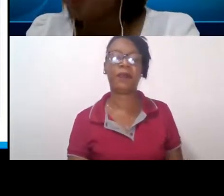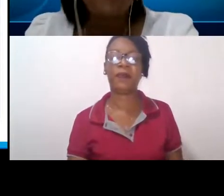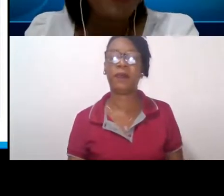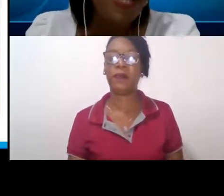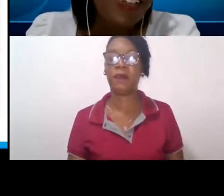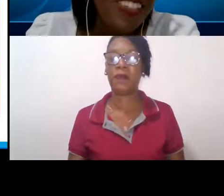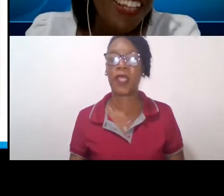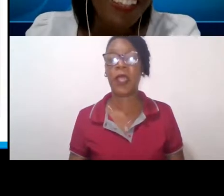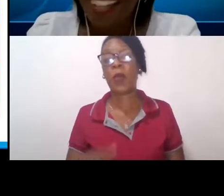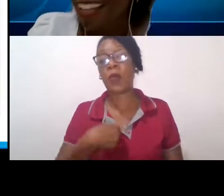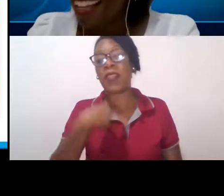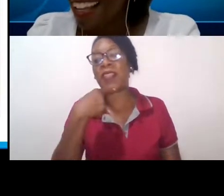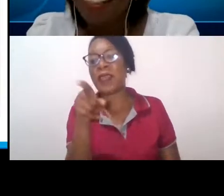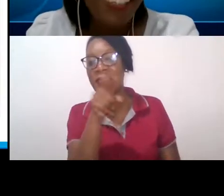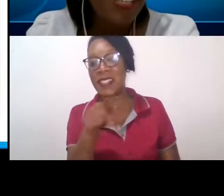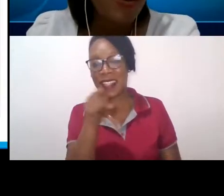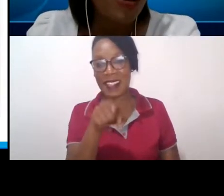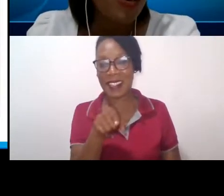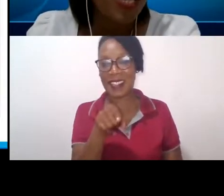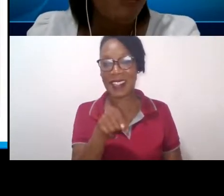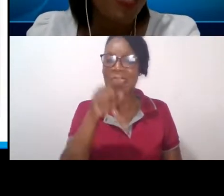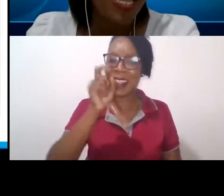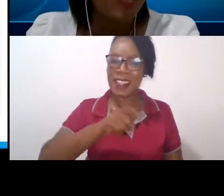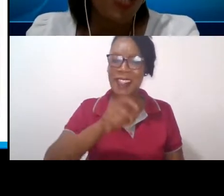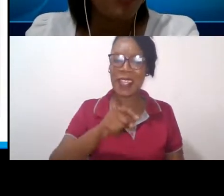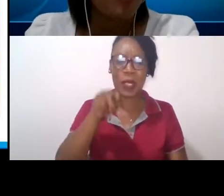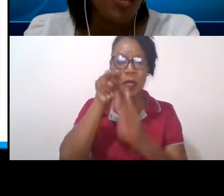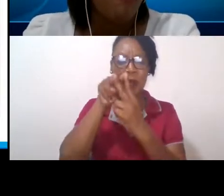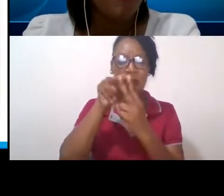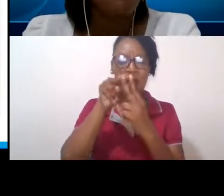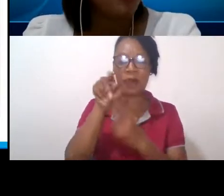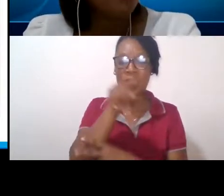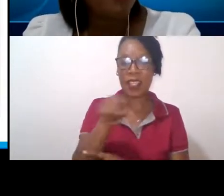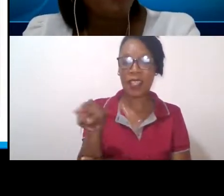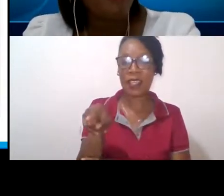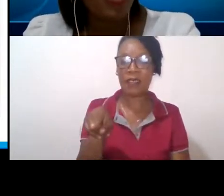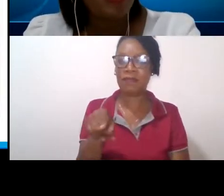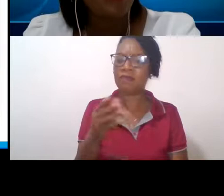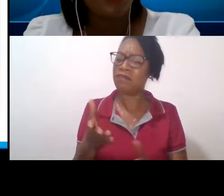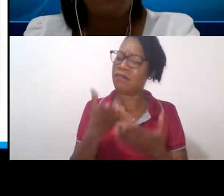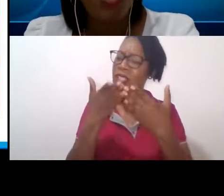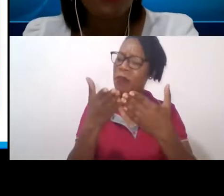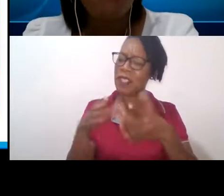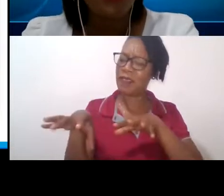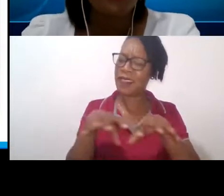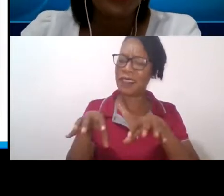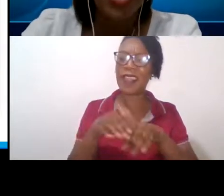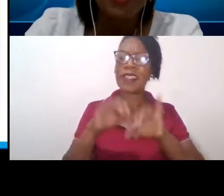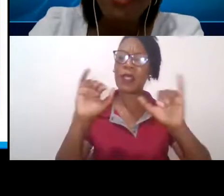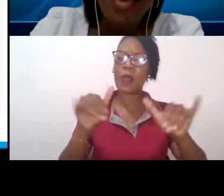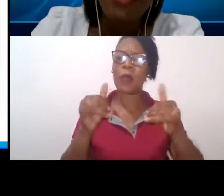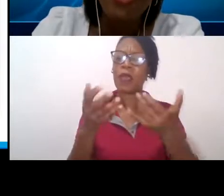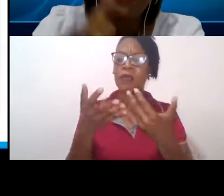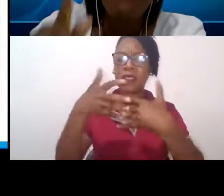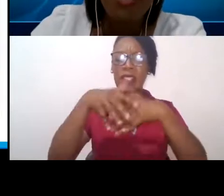Y cuando yo les dije a ustedes que es necesario que conozcamos a ellos, bueno, propongamos actividades y juegos adaptados a